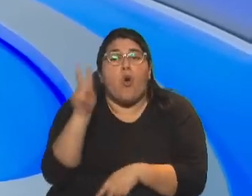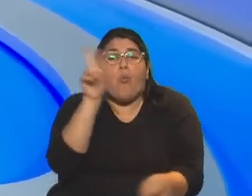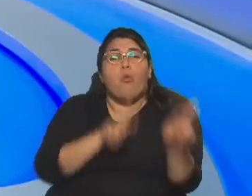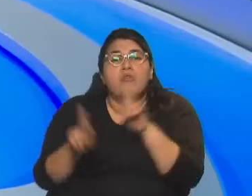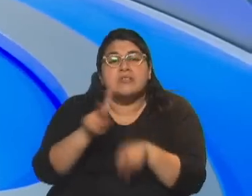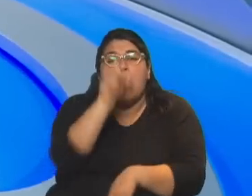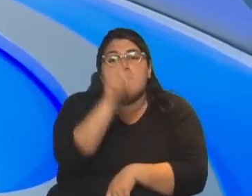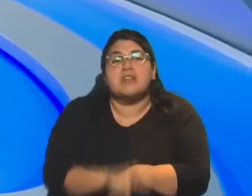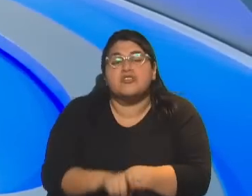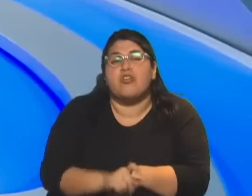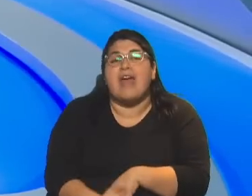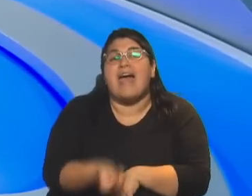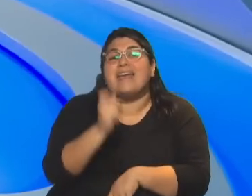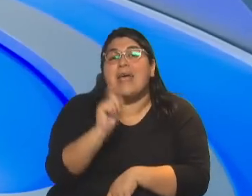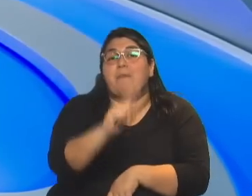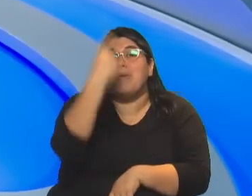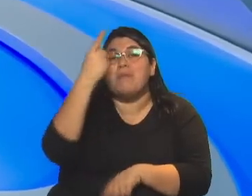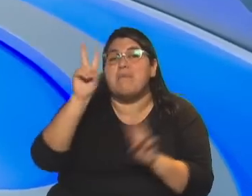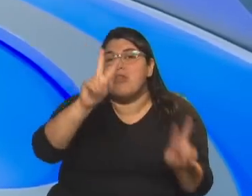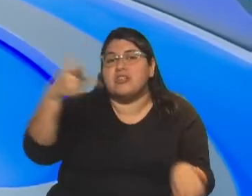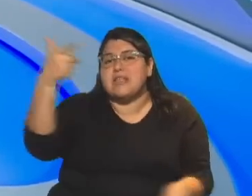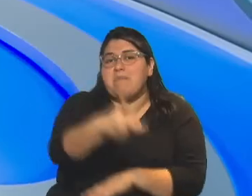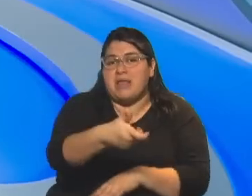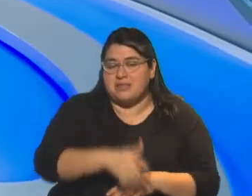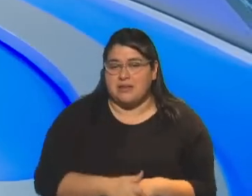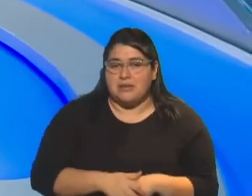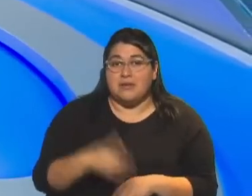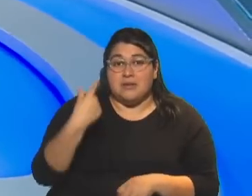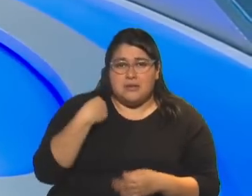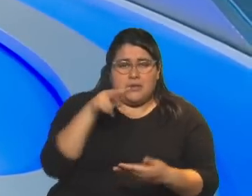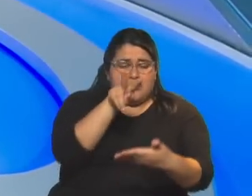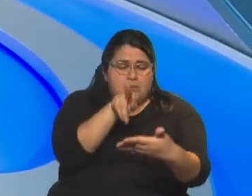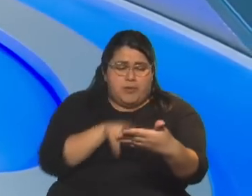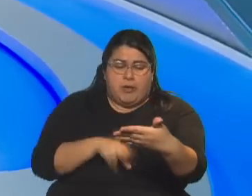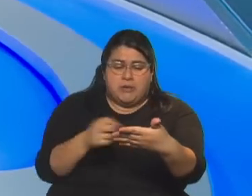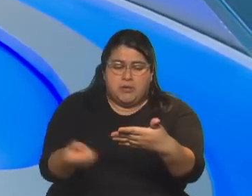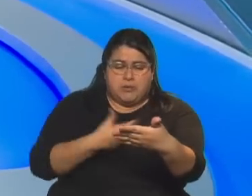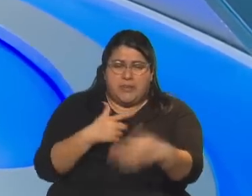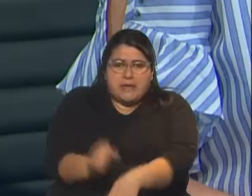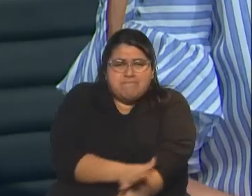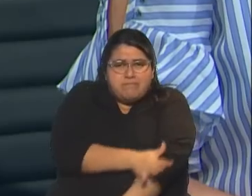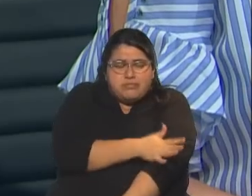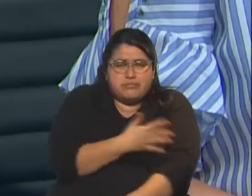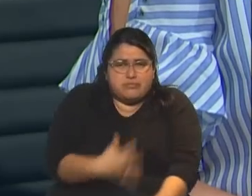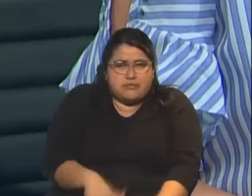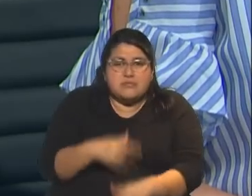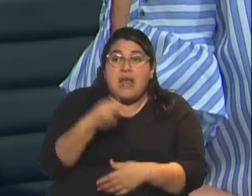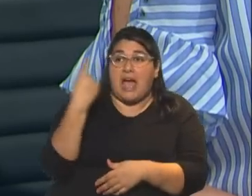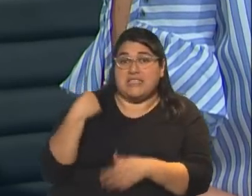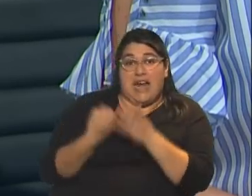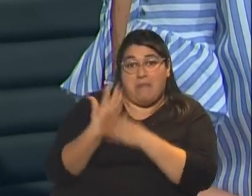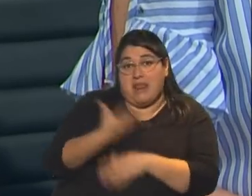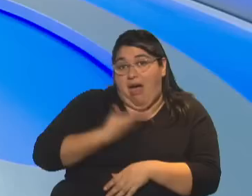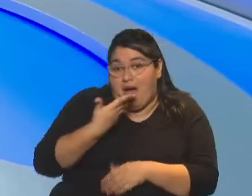al primer peronista así es leo está y se me dice la piel como a todos lo dijo ayer por la mañana